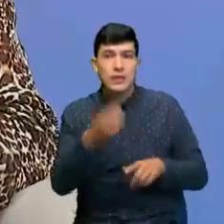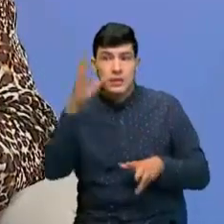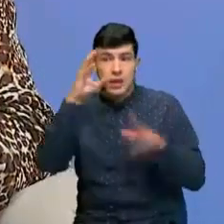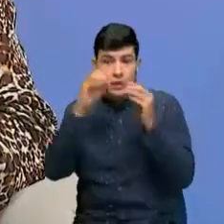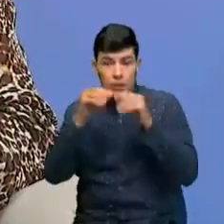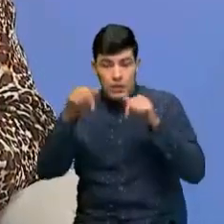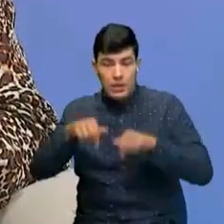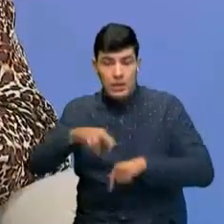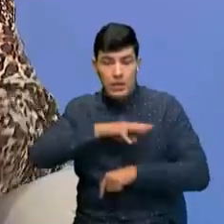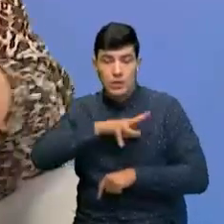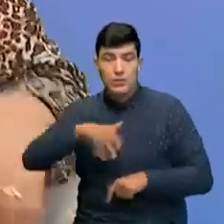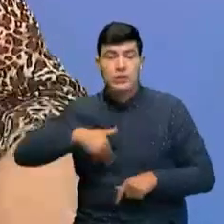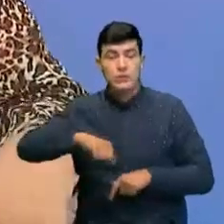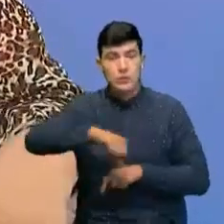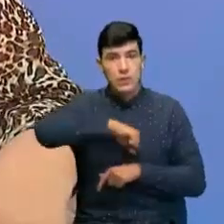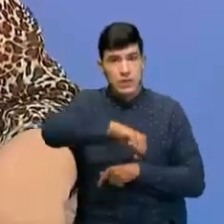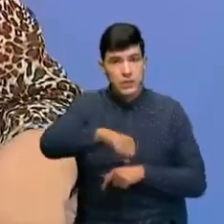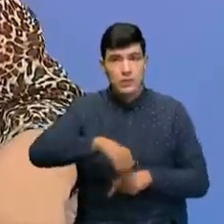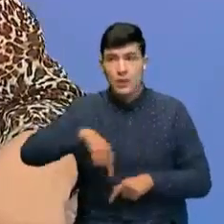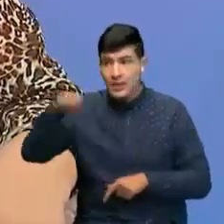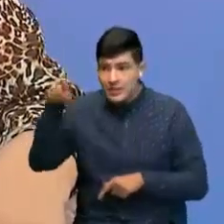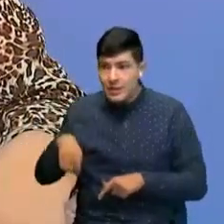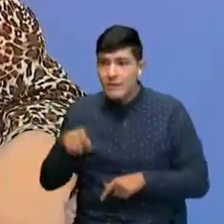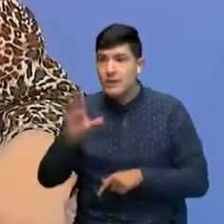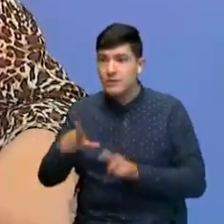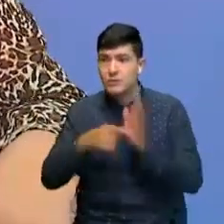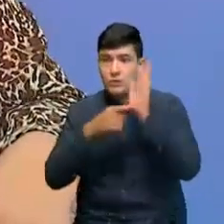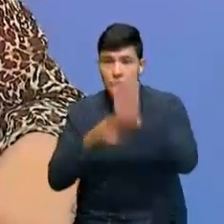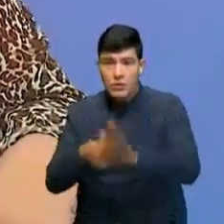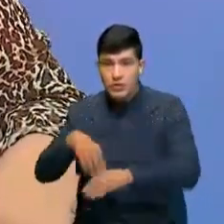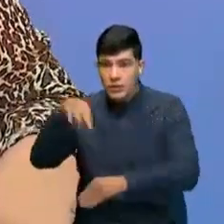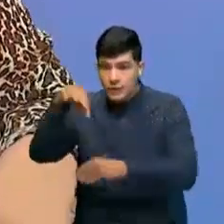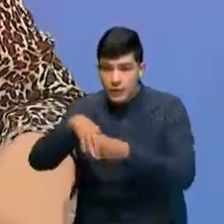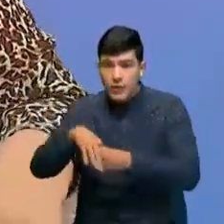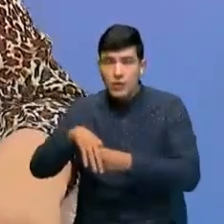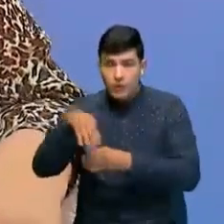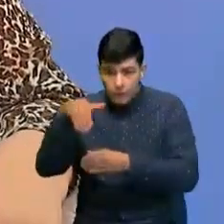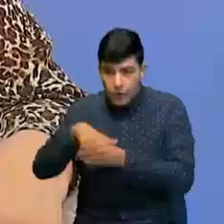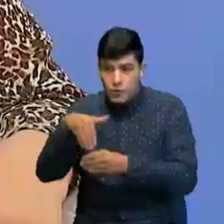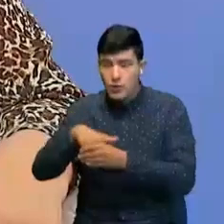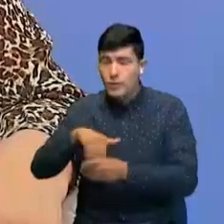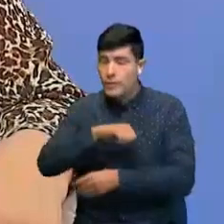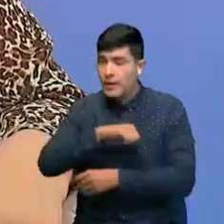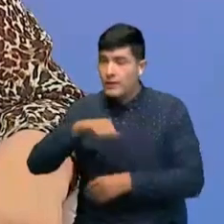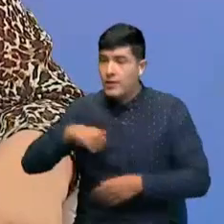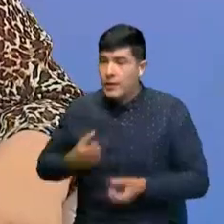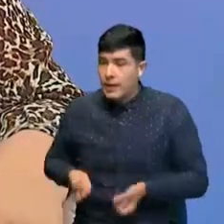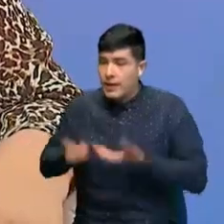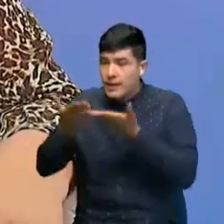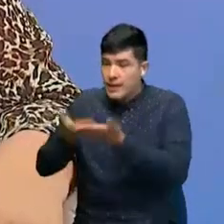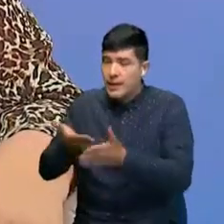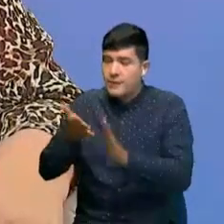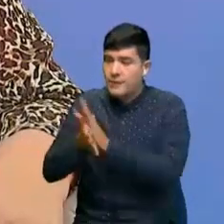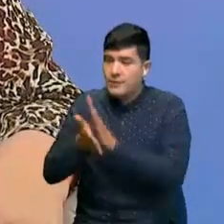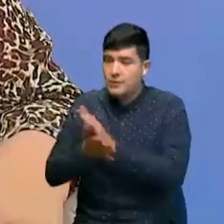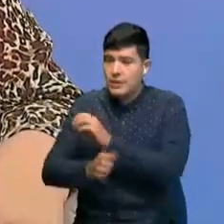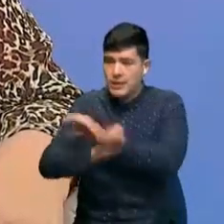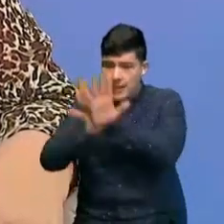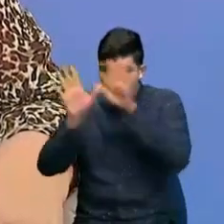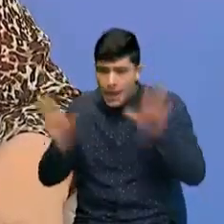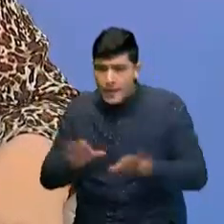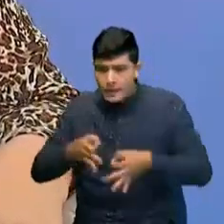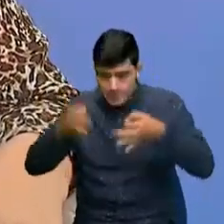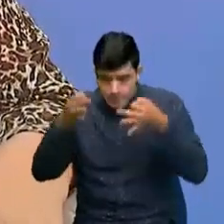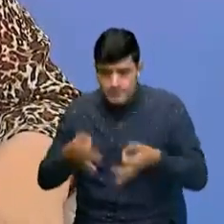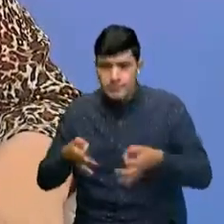nuestro derecho local, sí, debe demostrar los fondos privados que le dieron esa información clara, concreta, concisa,